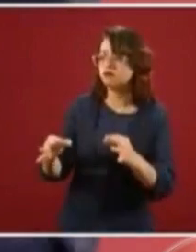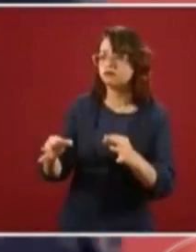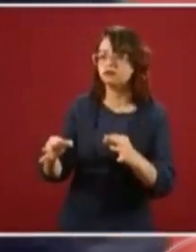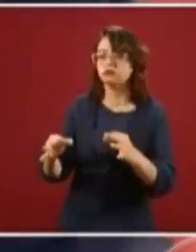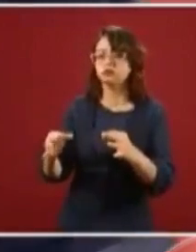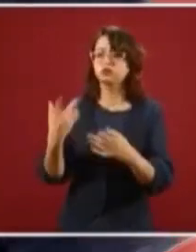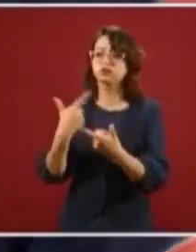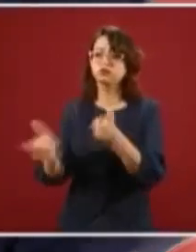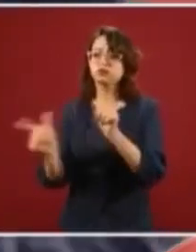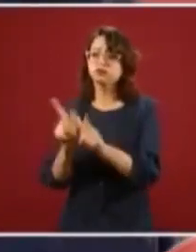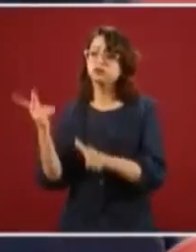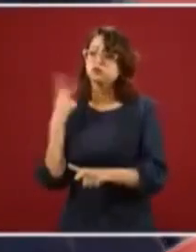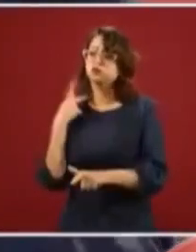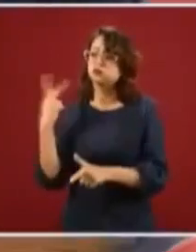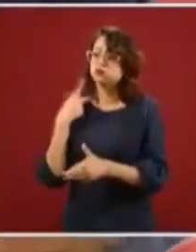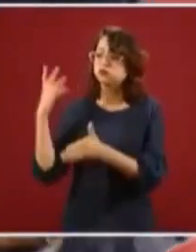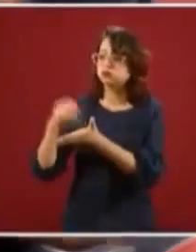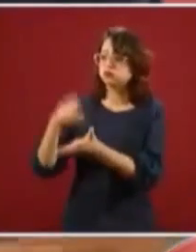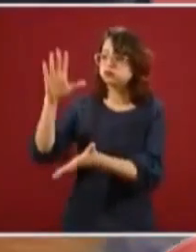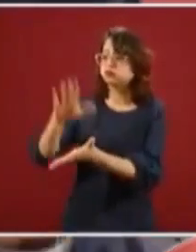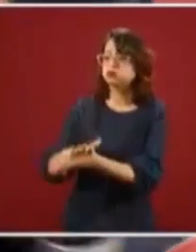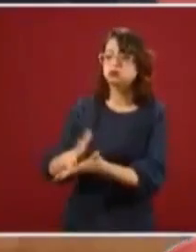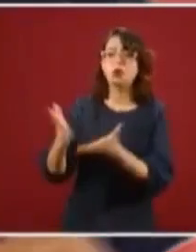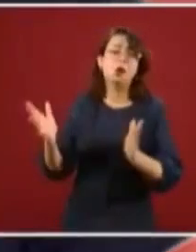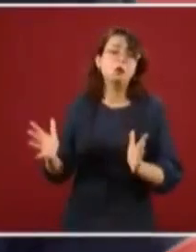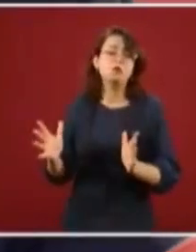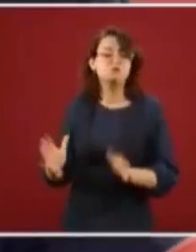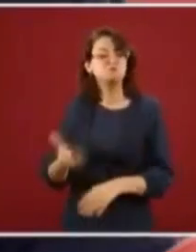son partidos, pues son ciudadanos que se